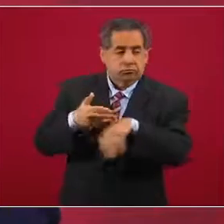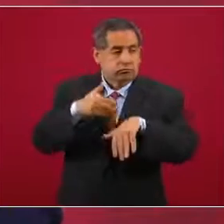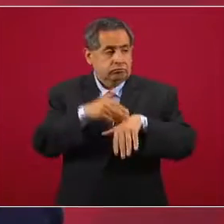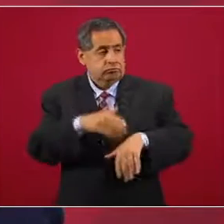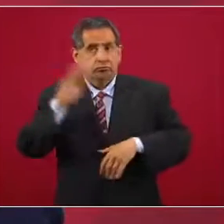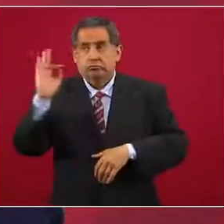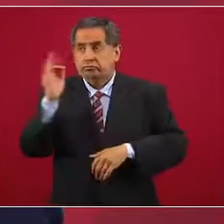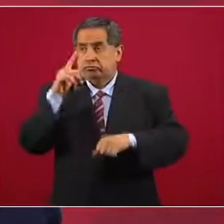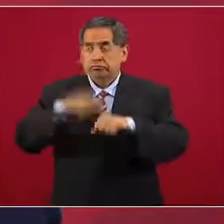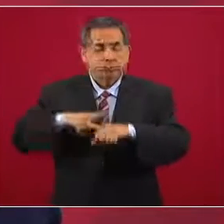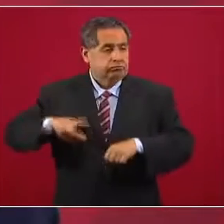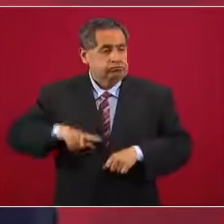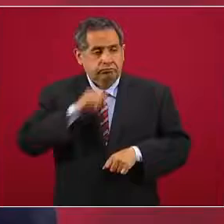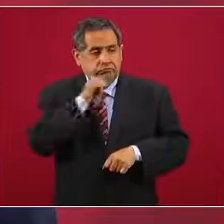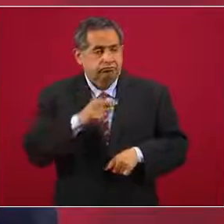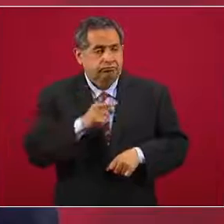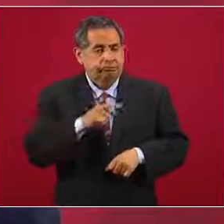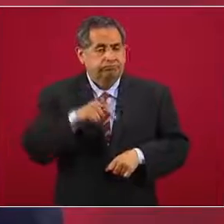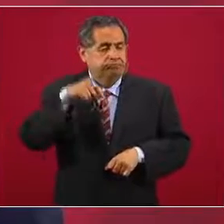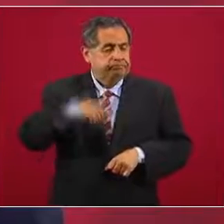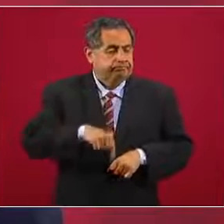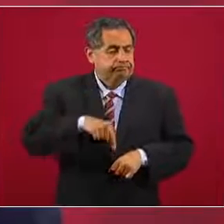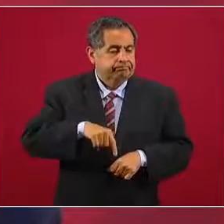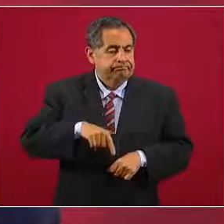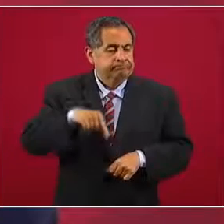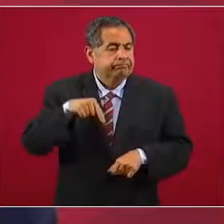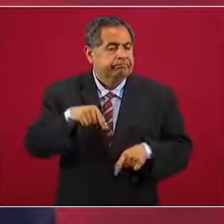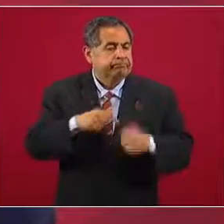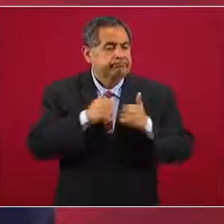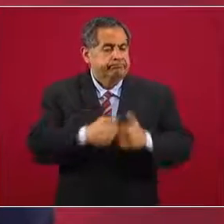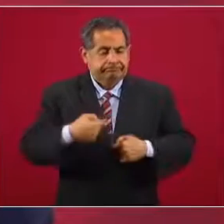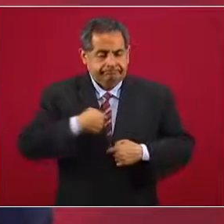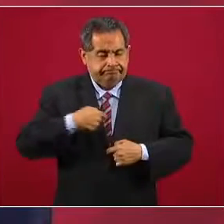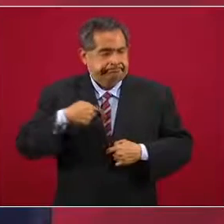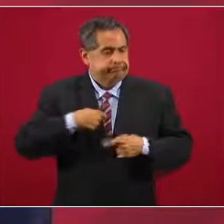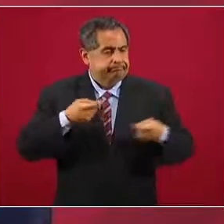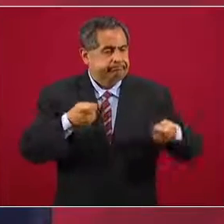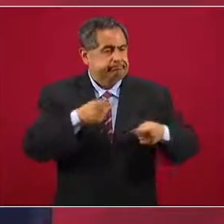del gobierno federal, van a depender de nosotros,